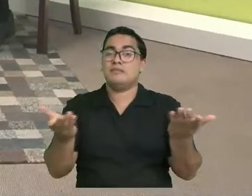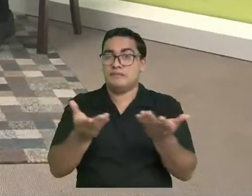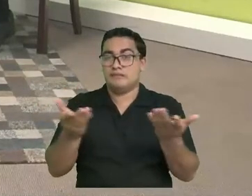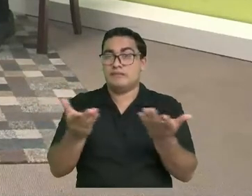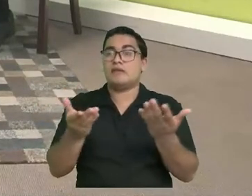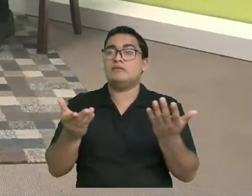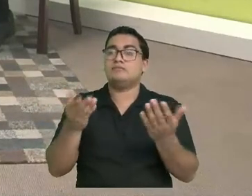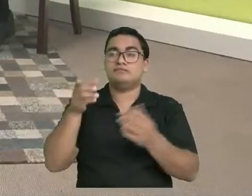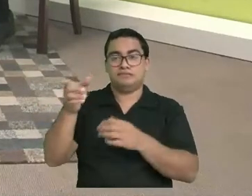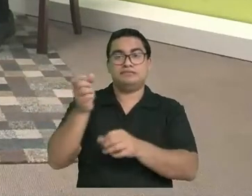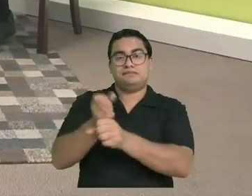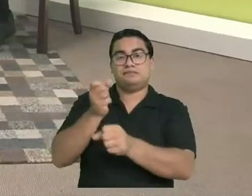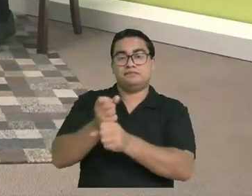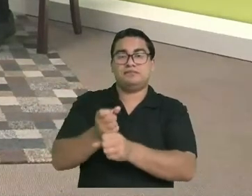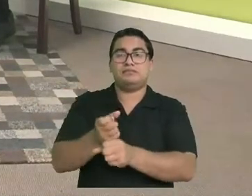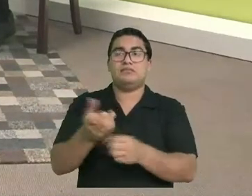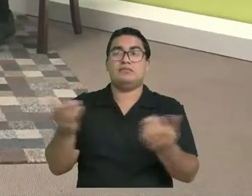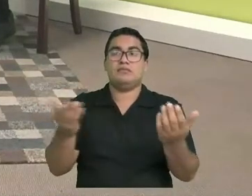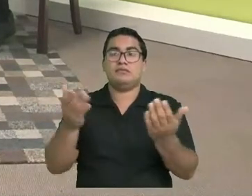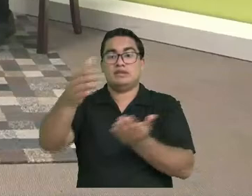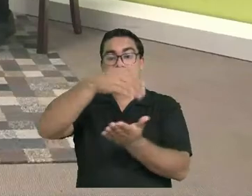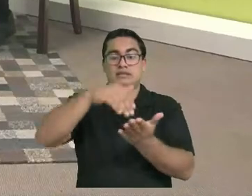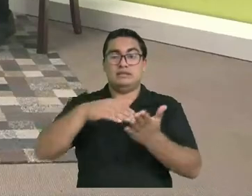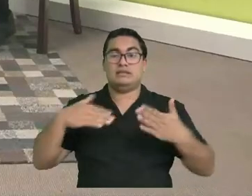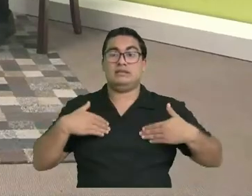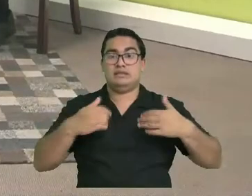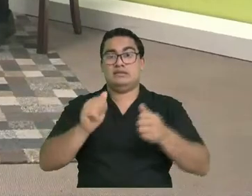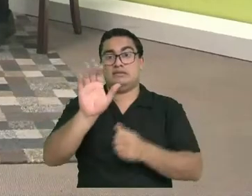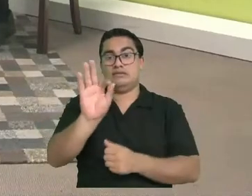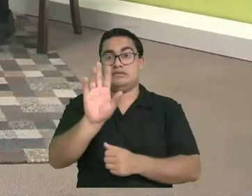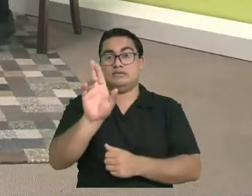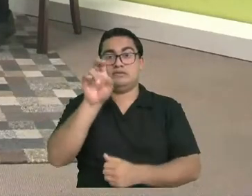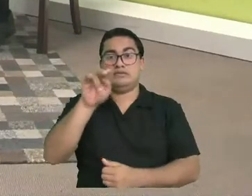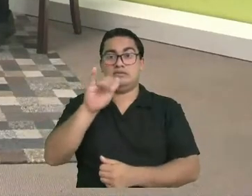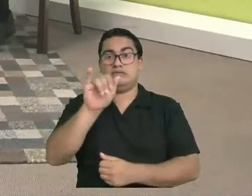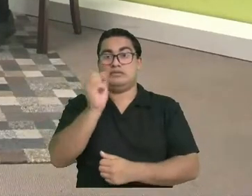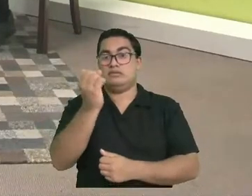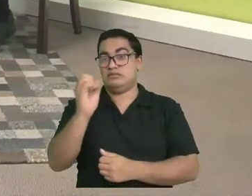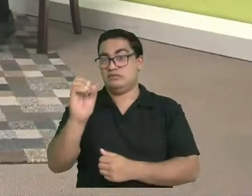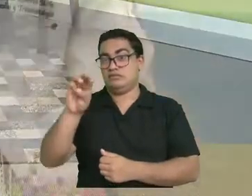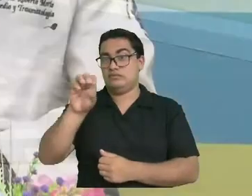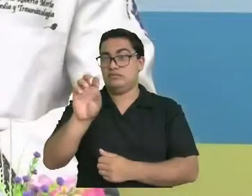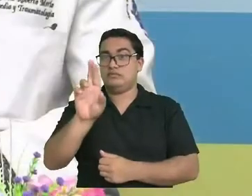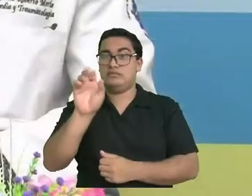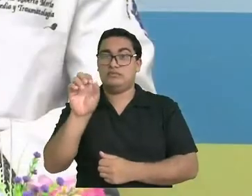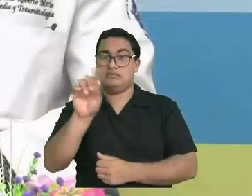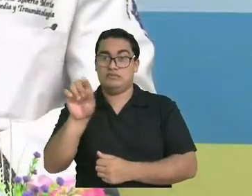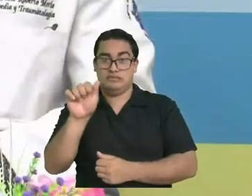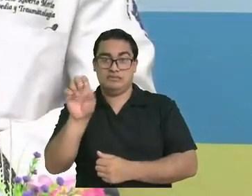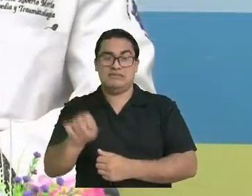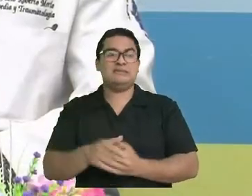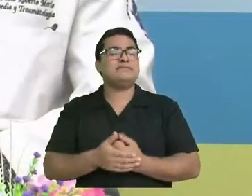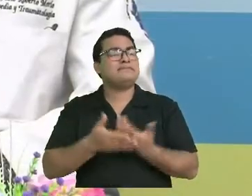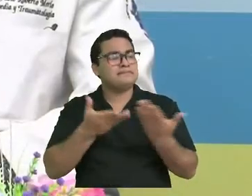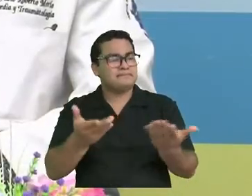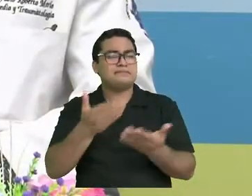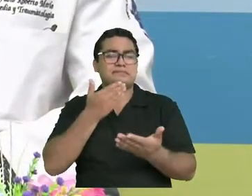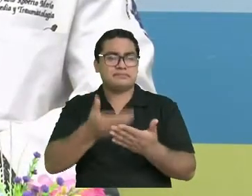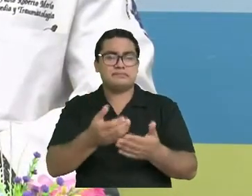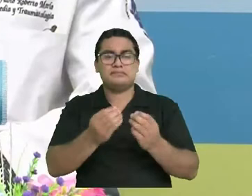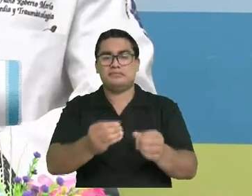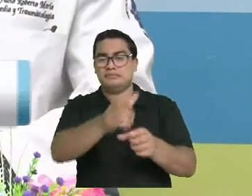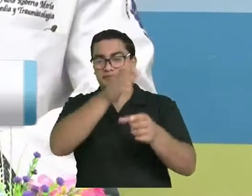Bienvenido, doctor, mucho gusto. Gracias, gracias. Te agradezco mucho la invitación. Porque es un tema muy importante, porque es un tema que